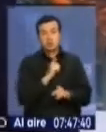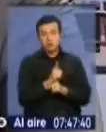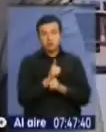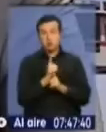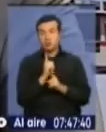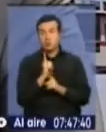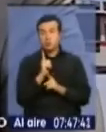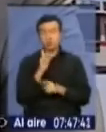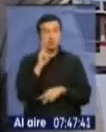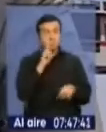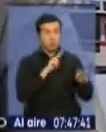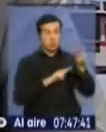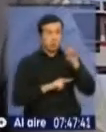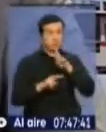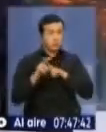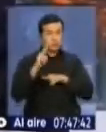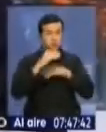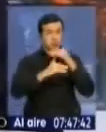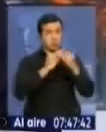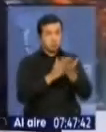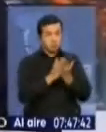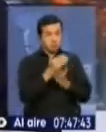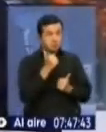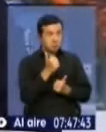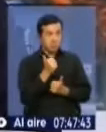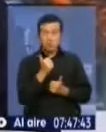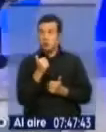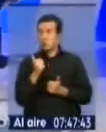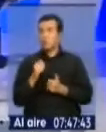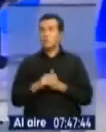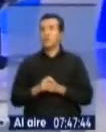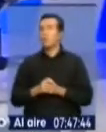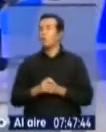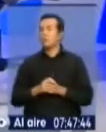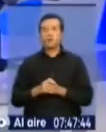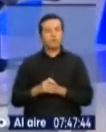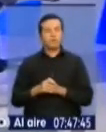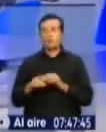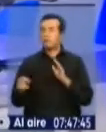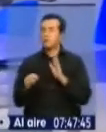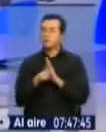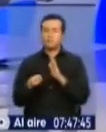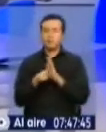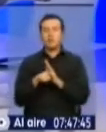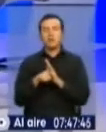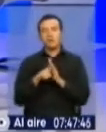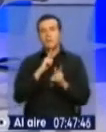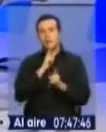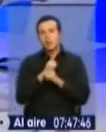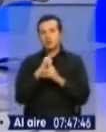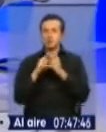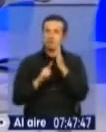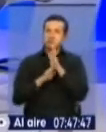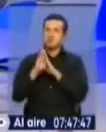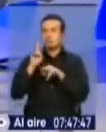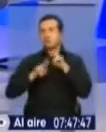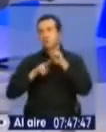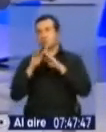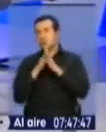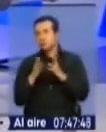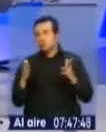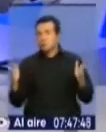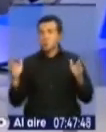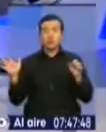duda. ¿Tú evalúas el proceso como una hoja de ruta apropiada? No, sin duda negativo. Existen cosas buenas, ha habido avances en infraestructura, pero